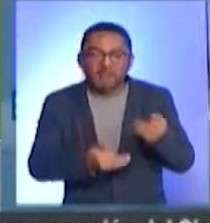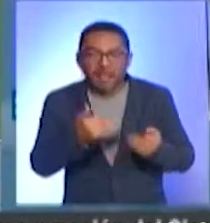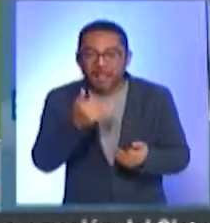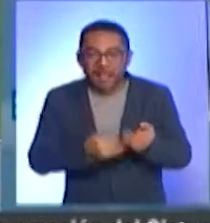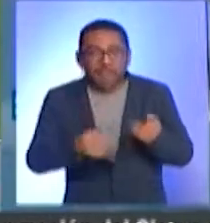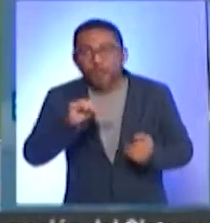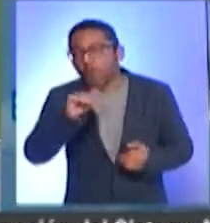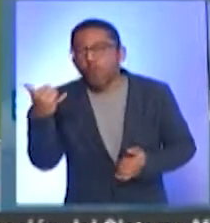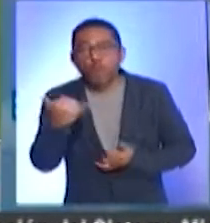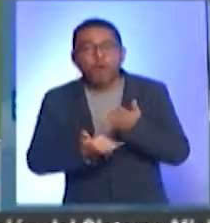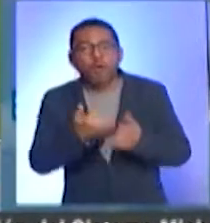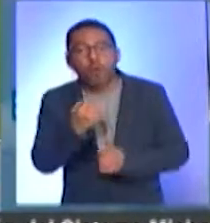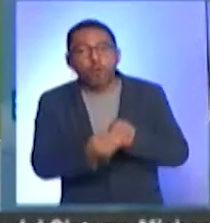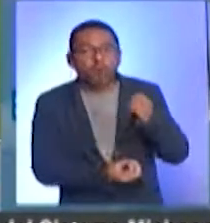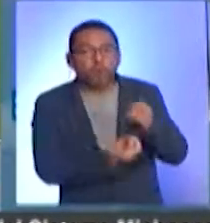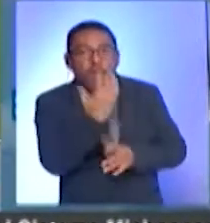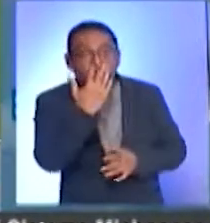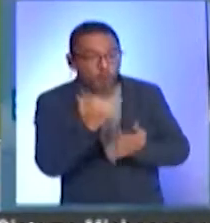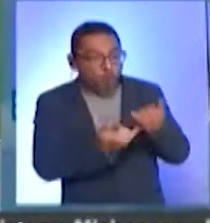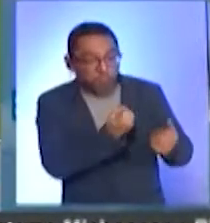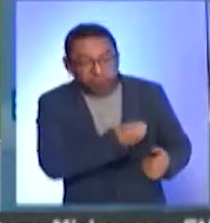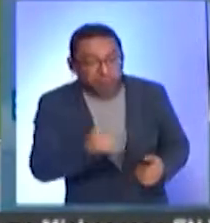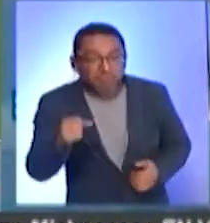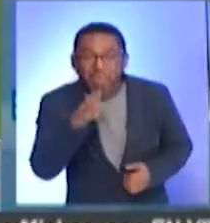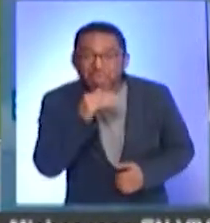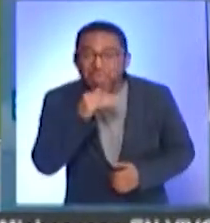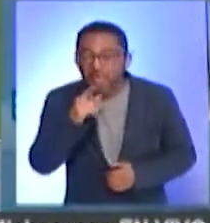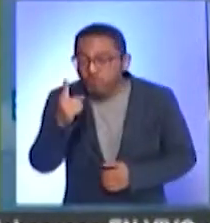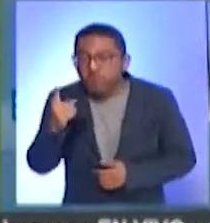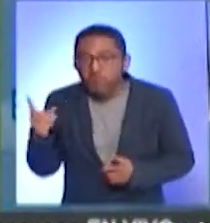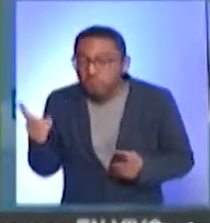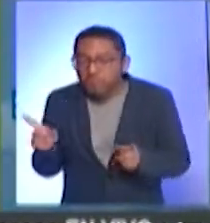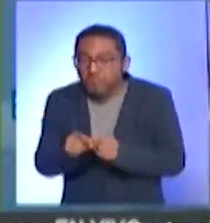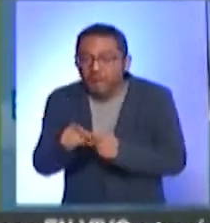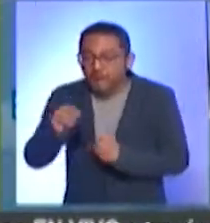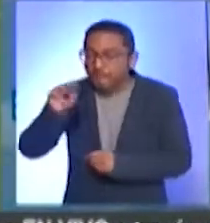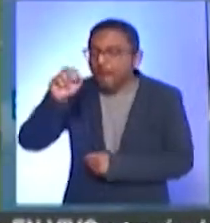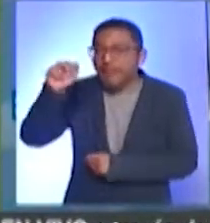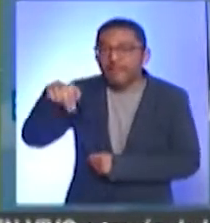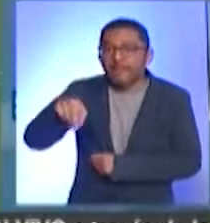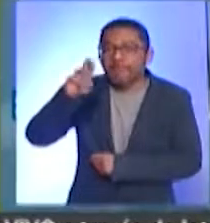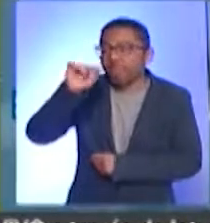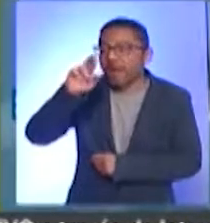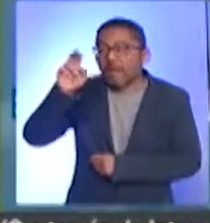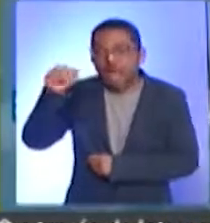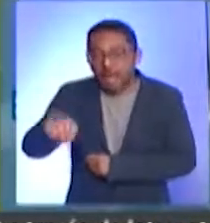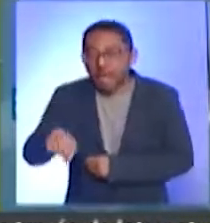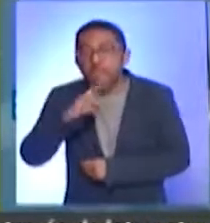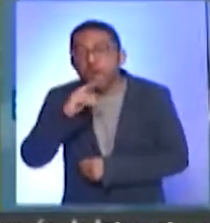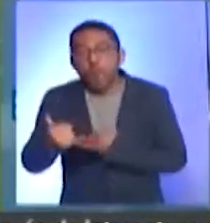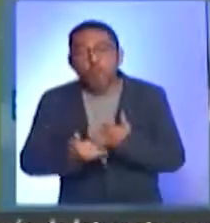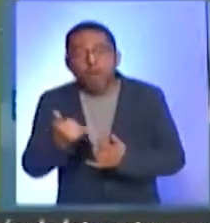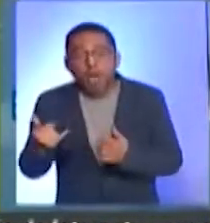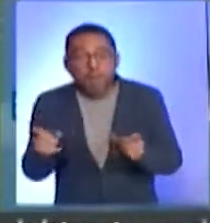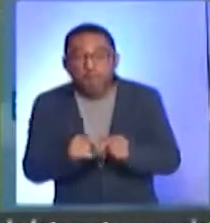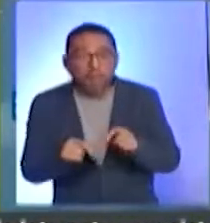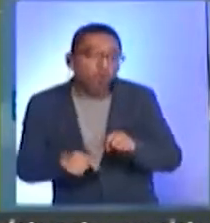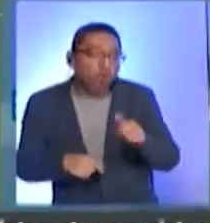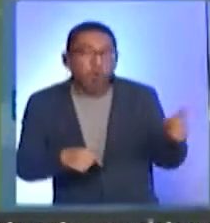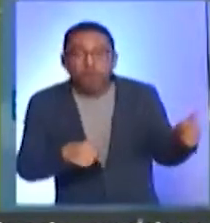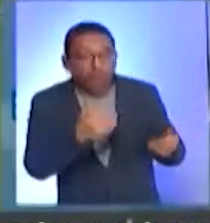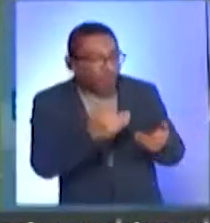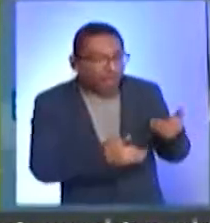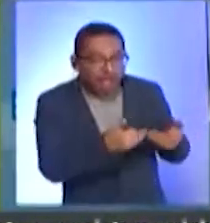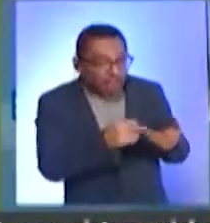los refuerzos no tienen hasta el momento el peso esperado salvo tal vez la situación de martín barragán el más productivo hasta el momento pero el resto aún tiene que